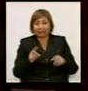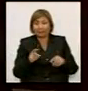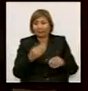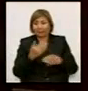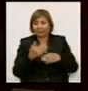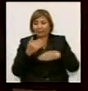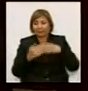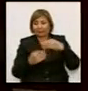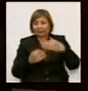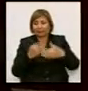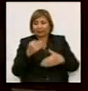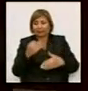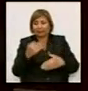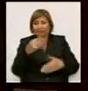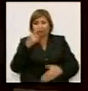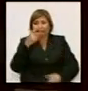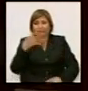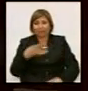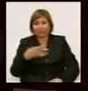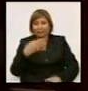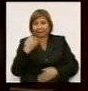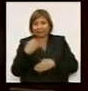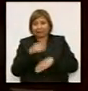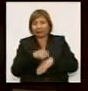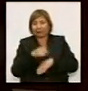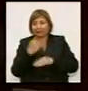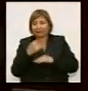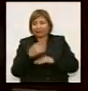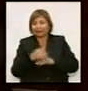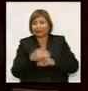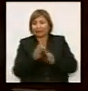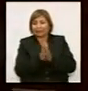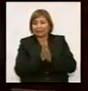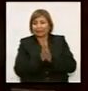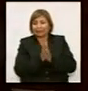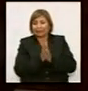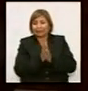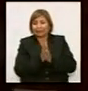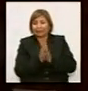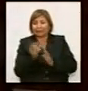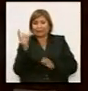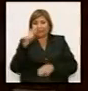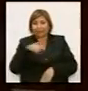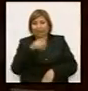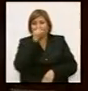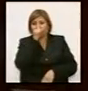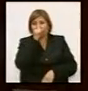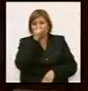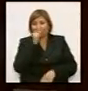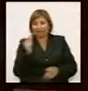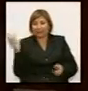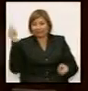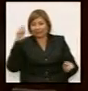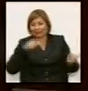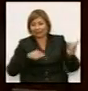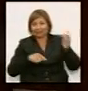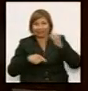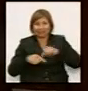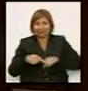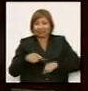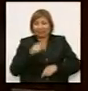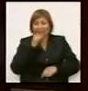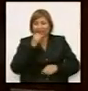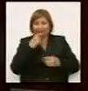avanzando el cuarto intermedio, pedimos que viniera la prensa porque queríamos hacer